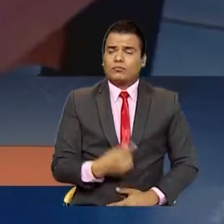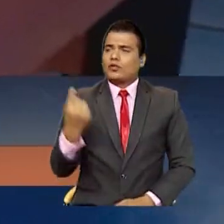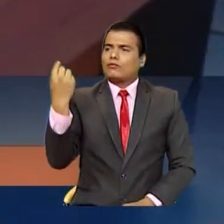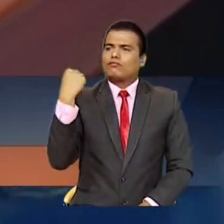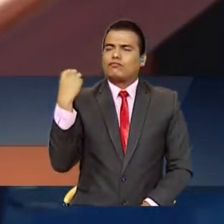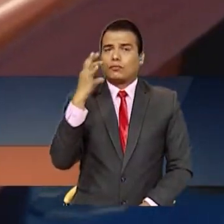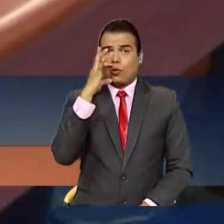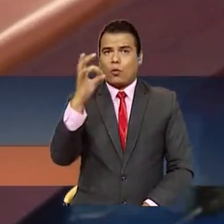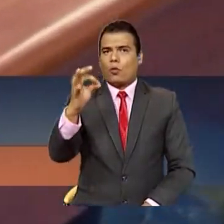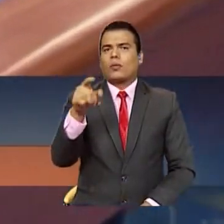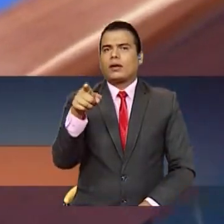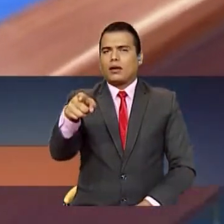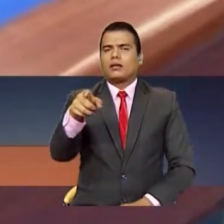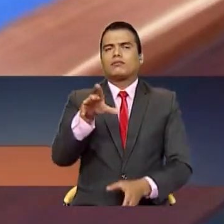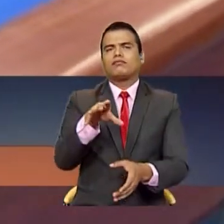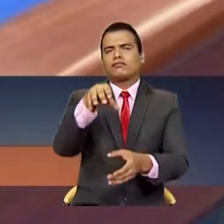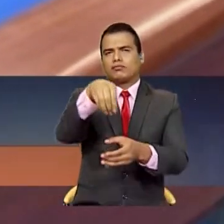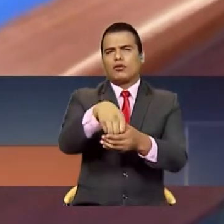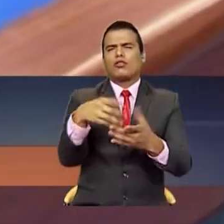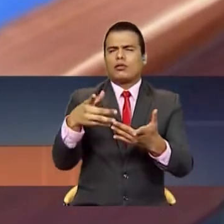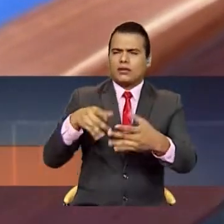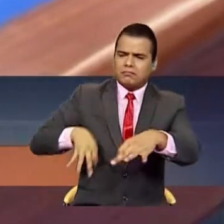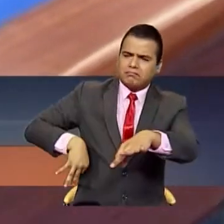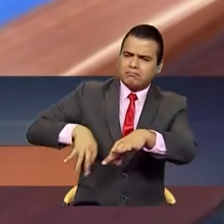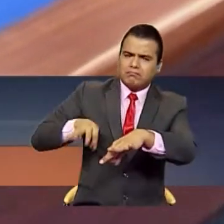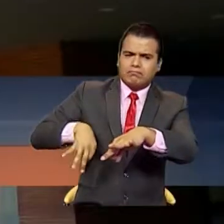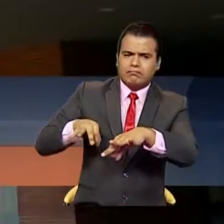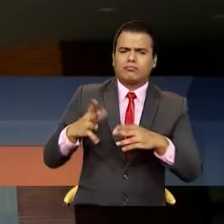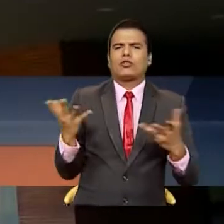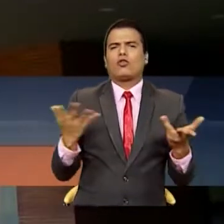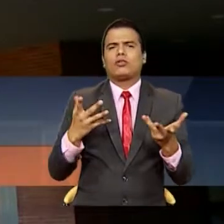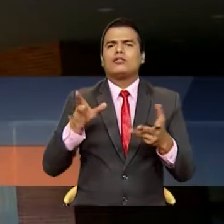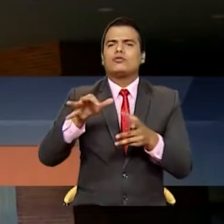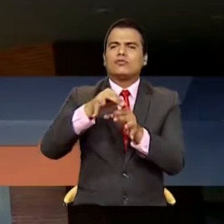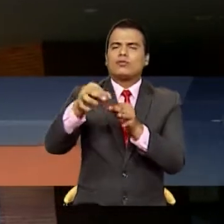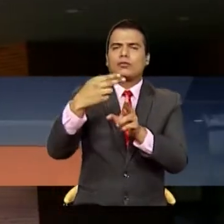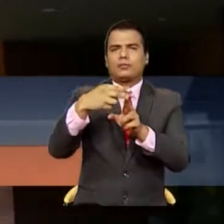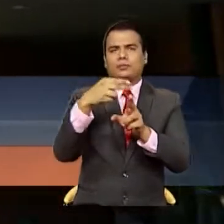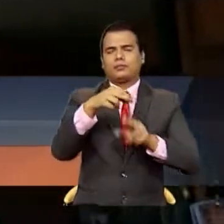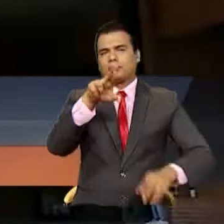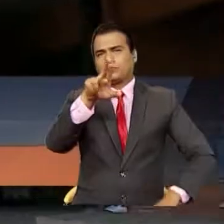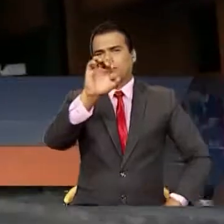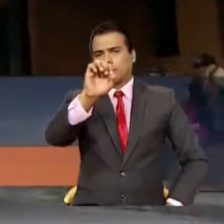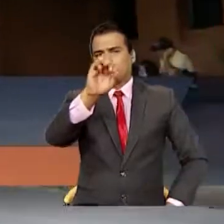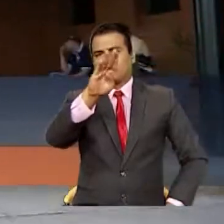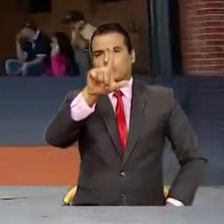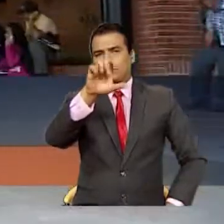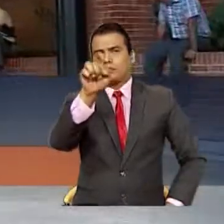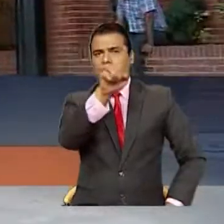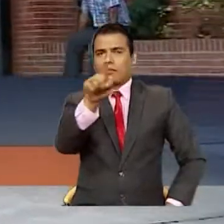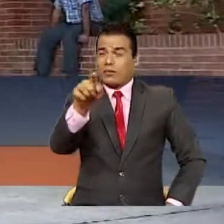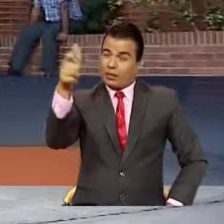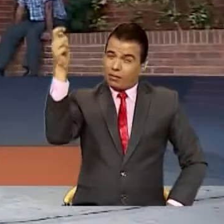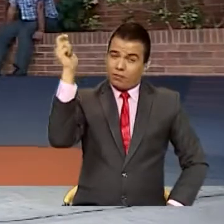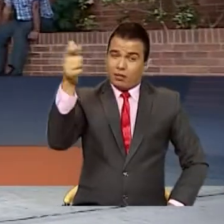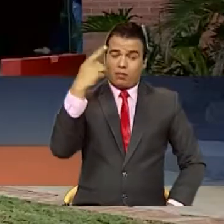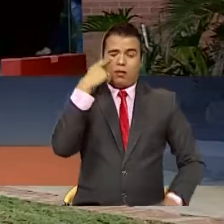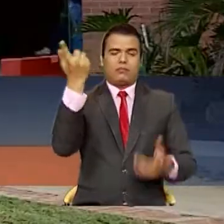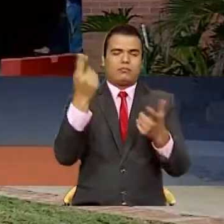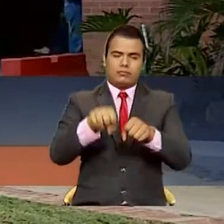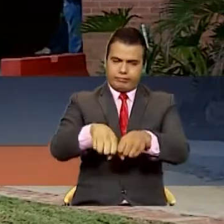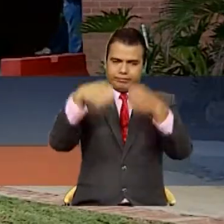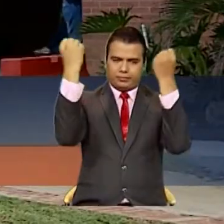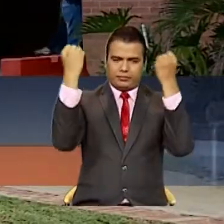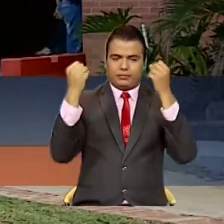el ataque a un hombre que se encontraba en un billar en el corregimiento de Robles. Allí recibió un impacto de bala en el rostro, perdiendo uno de sus ojos.